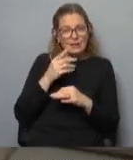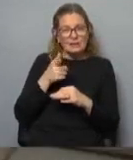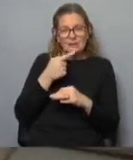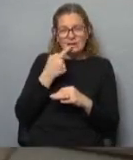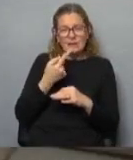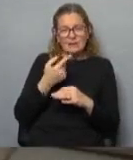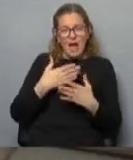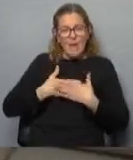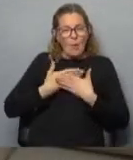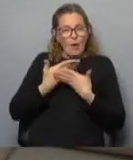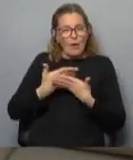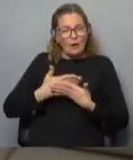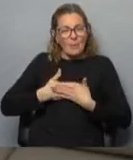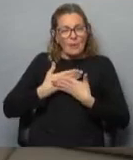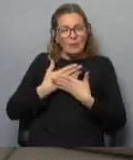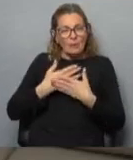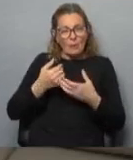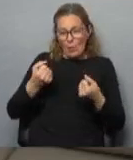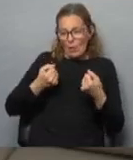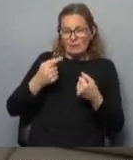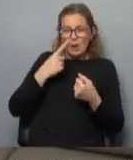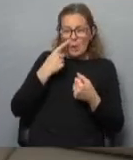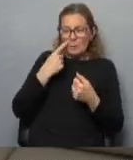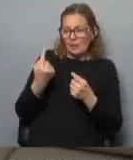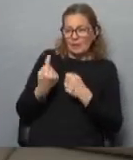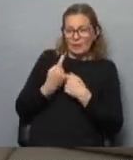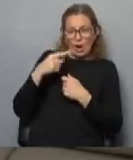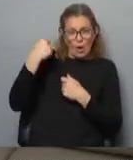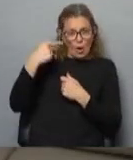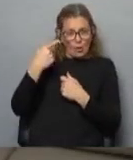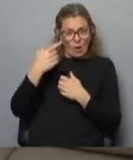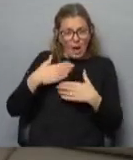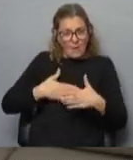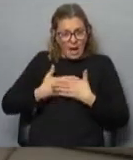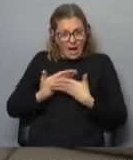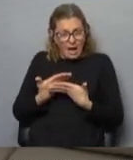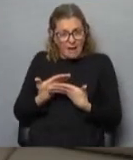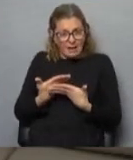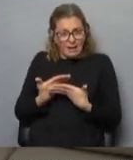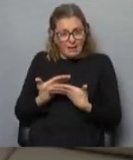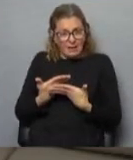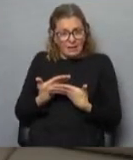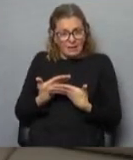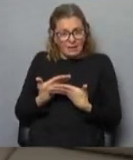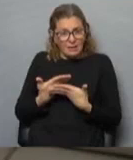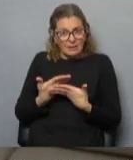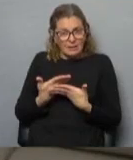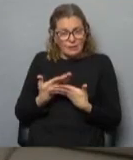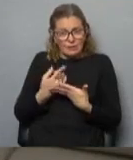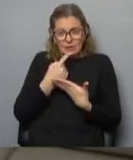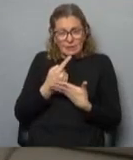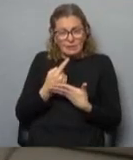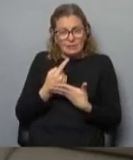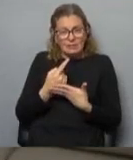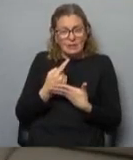amor cuando el guardia se acerca le dice lo que ama no se resiste y cuando